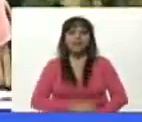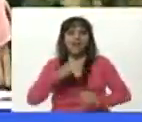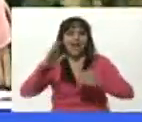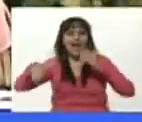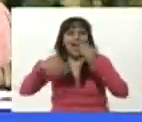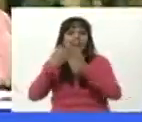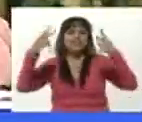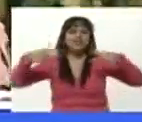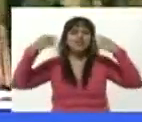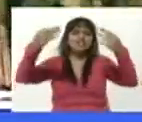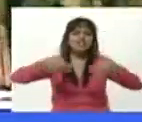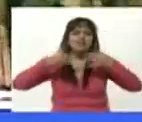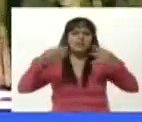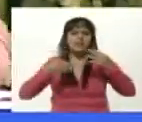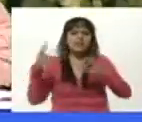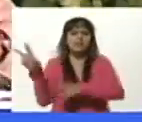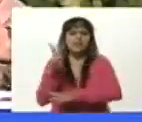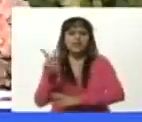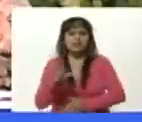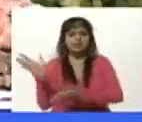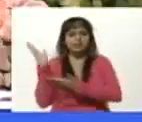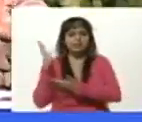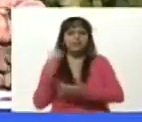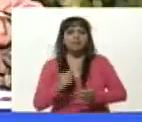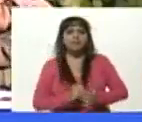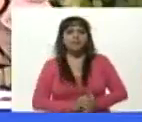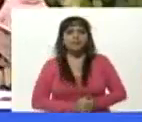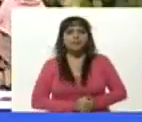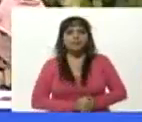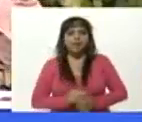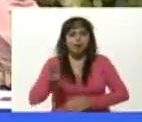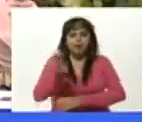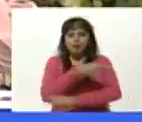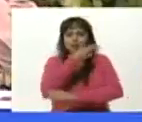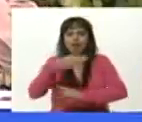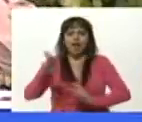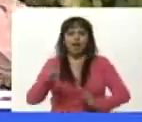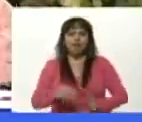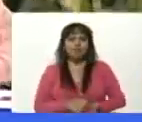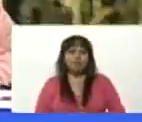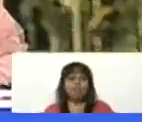¡Hasta la victoria siempre, Venezuela! ¡Música!